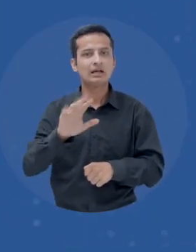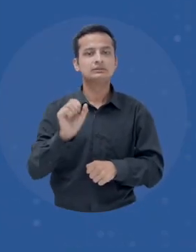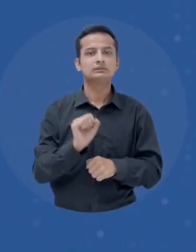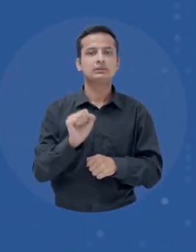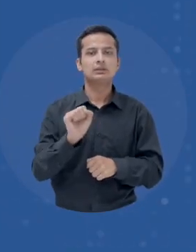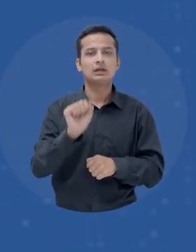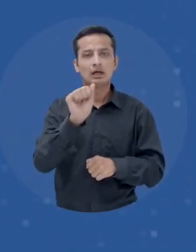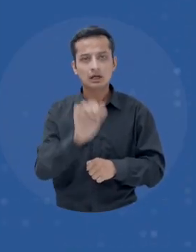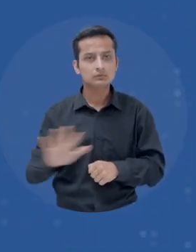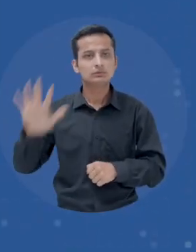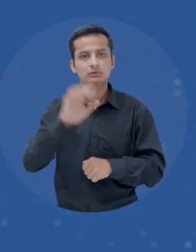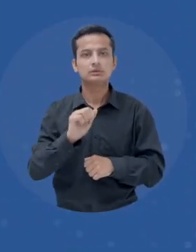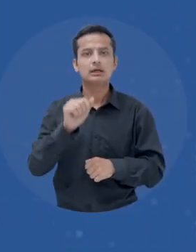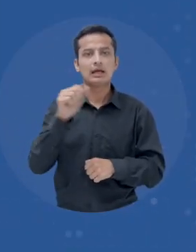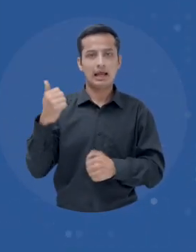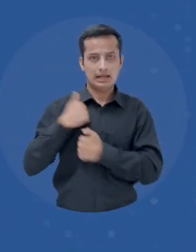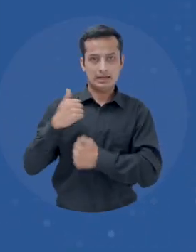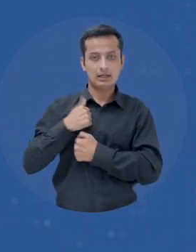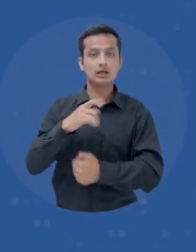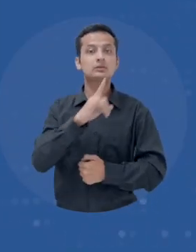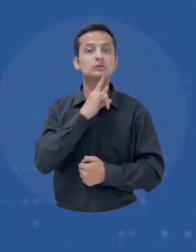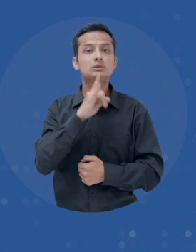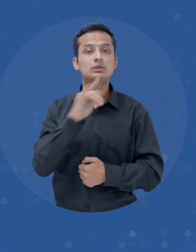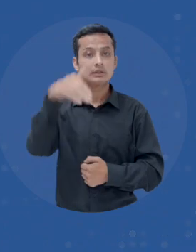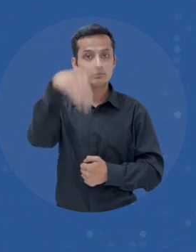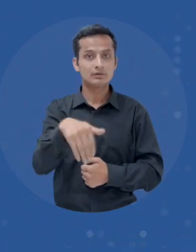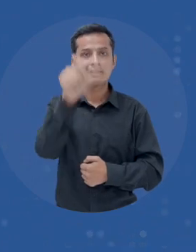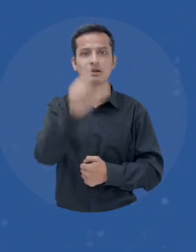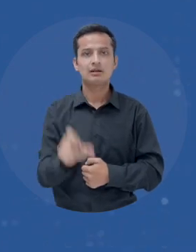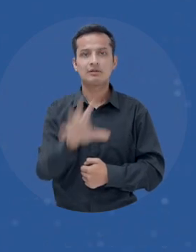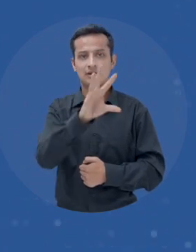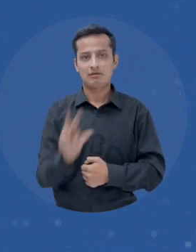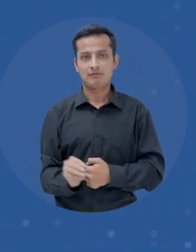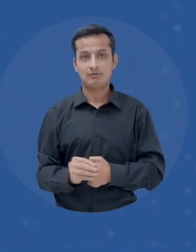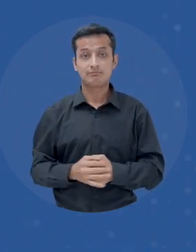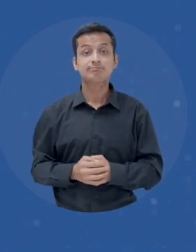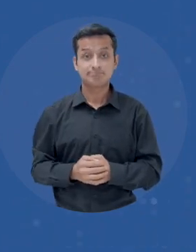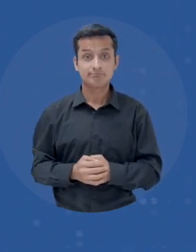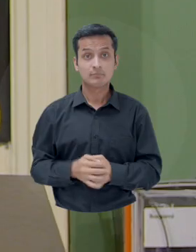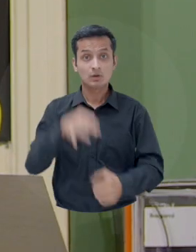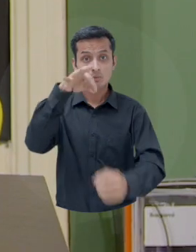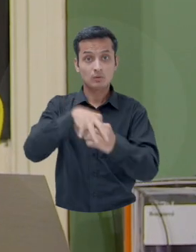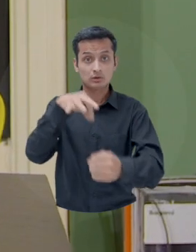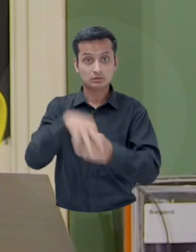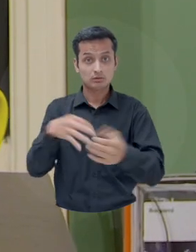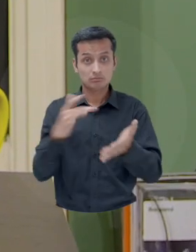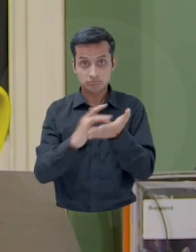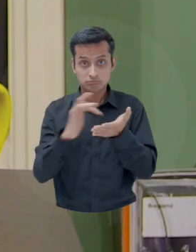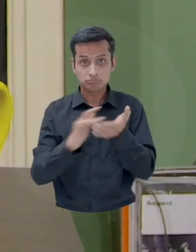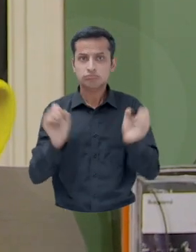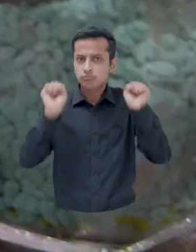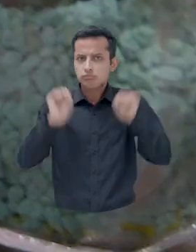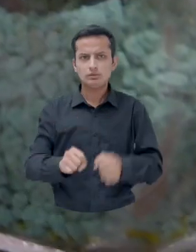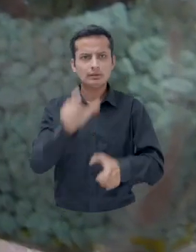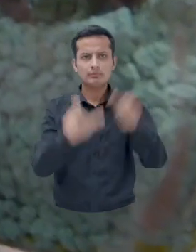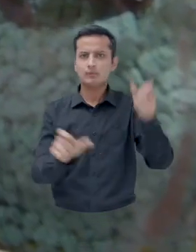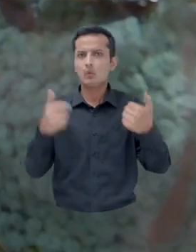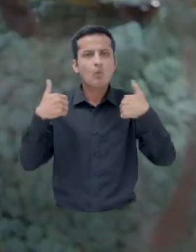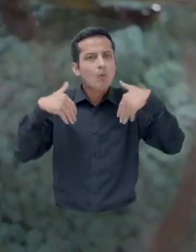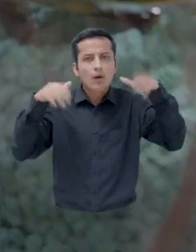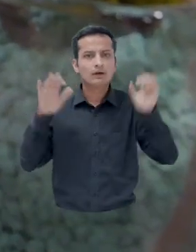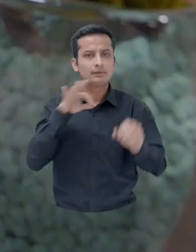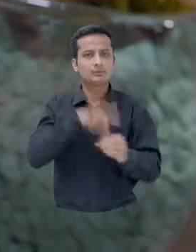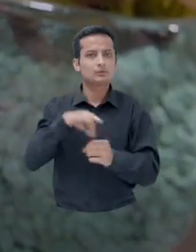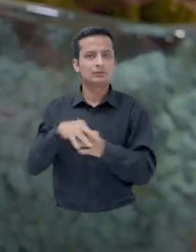Europa, Asia y Oceanía, Canadá, Estados Unidos y Latinoamérica, el Caribe y África. La votación telemática permitirá que